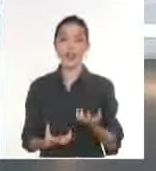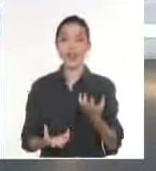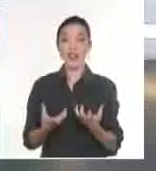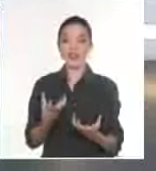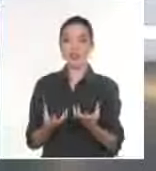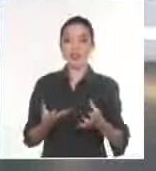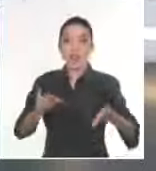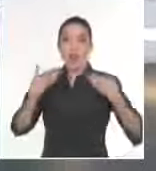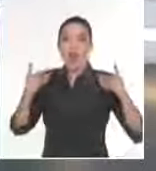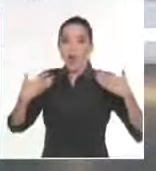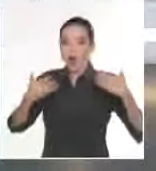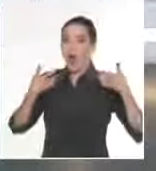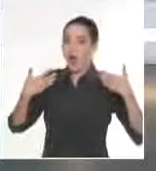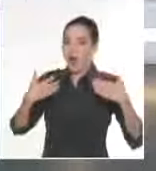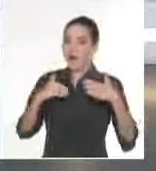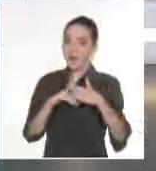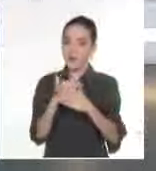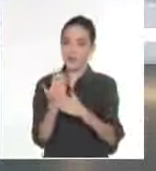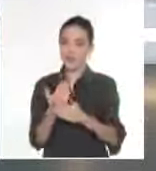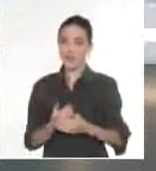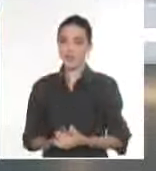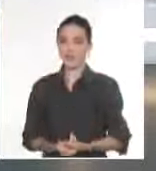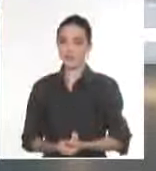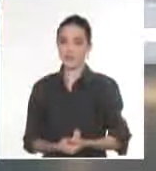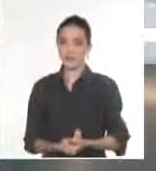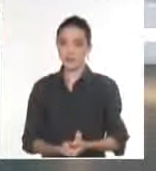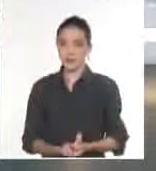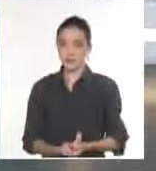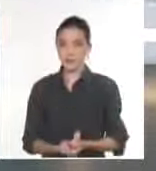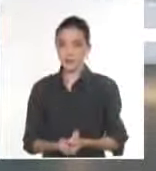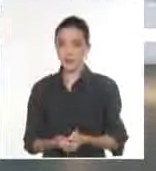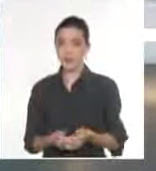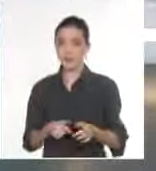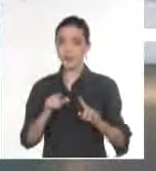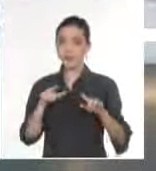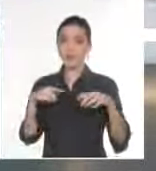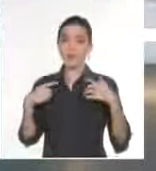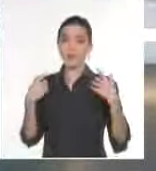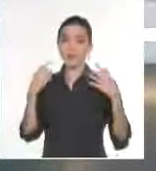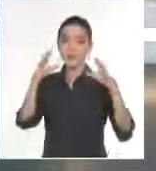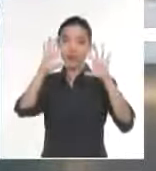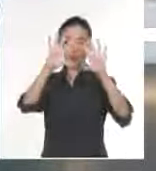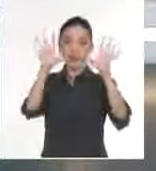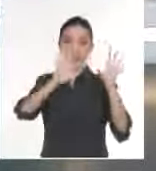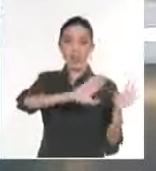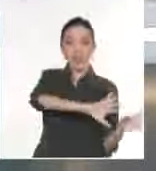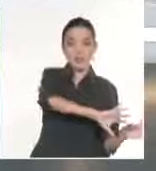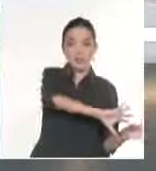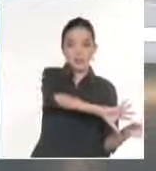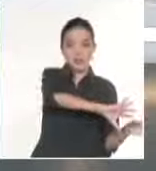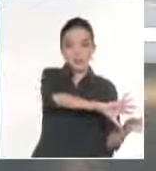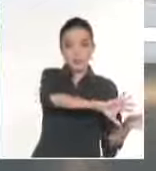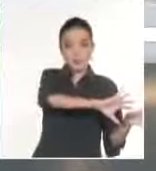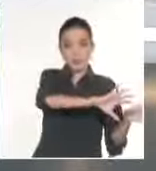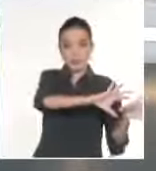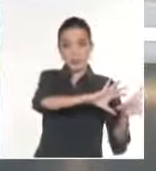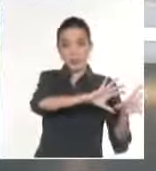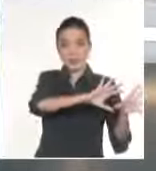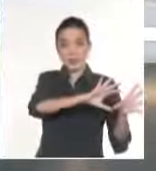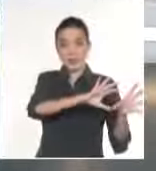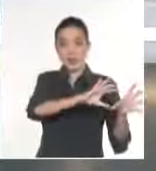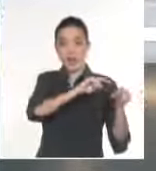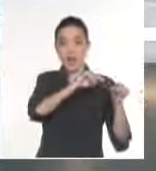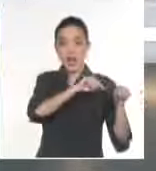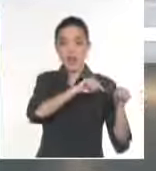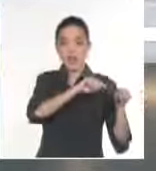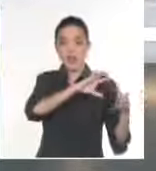inestabilidad vespertina. Por otro lado, tenemos acá en el Atlántico una zona de bajas presiones, un sistema que debe encontrar condiciones favorables para su